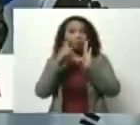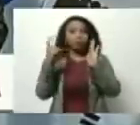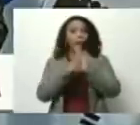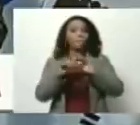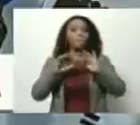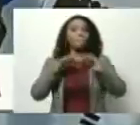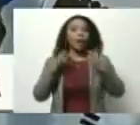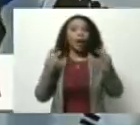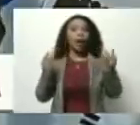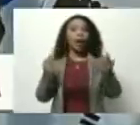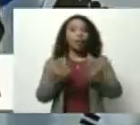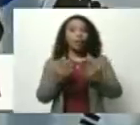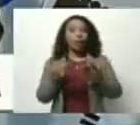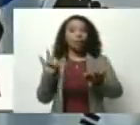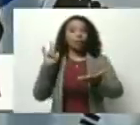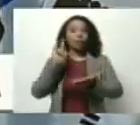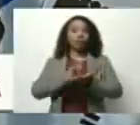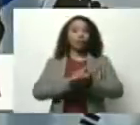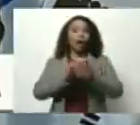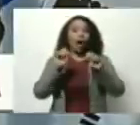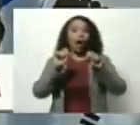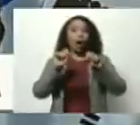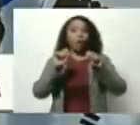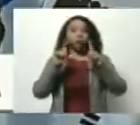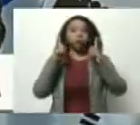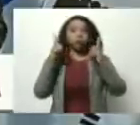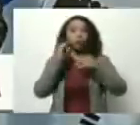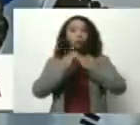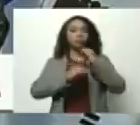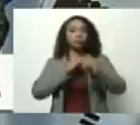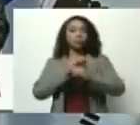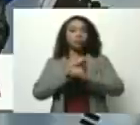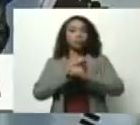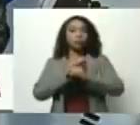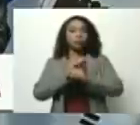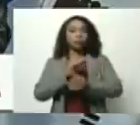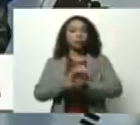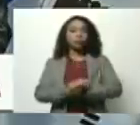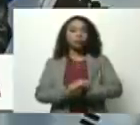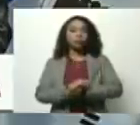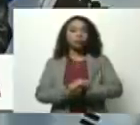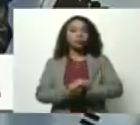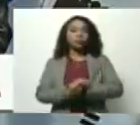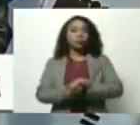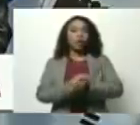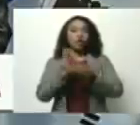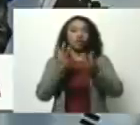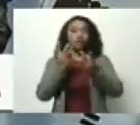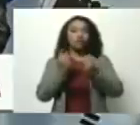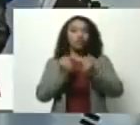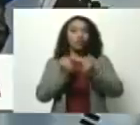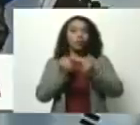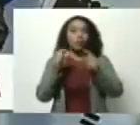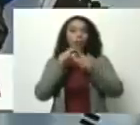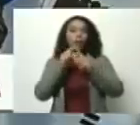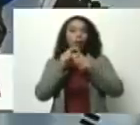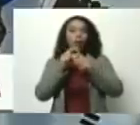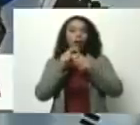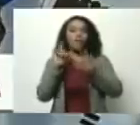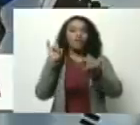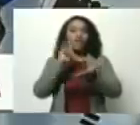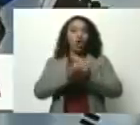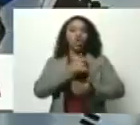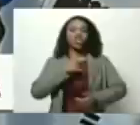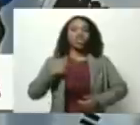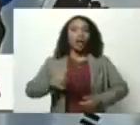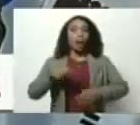pandemia, arriba en el Aeropuerto Internacional Simón Bolívar de Maiquetía, da las siglas del avión, un avión de China